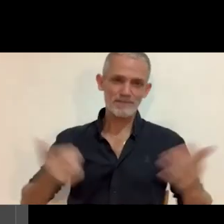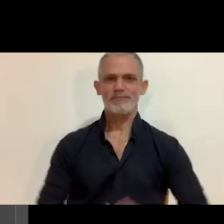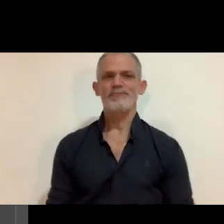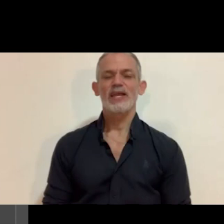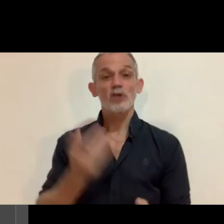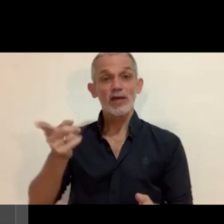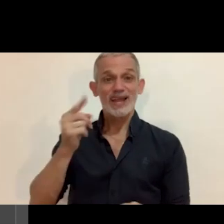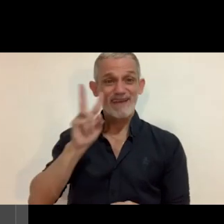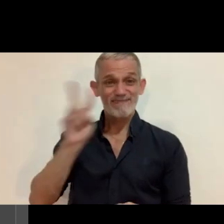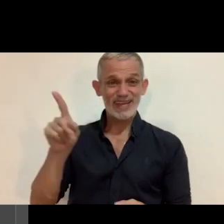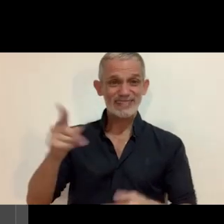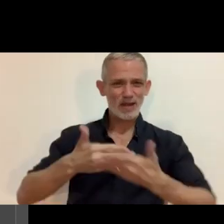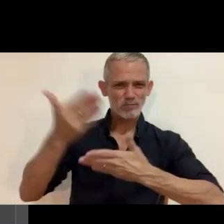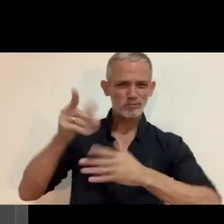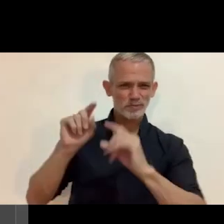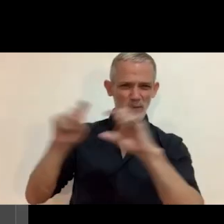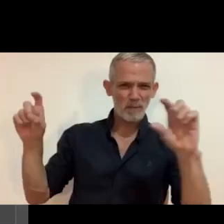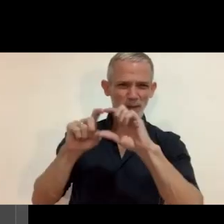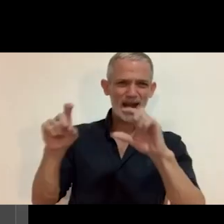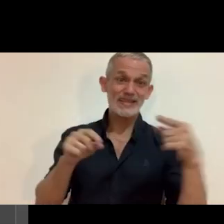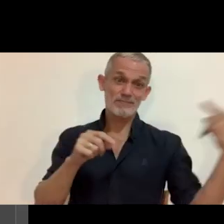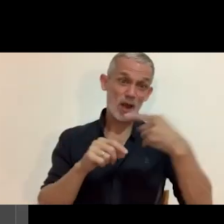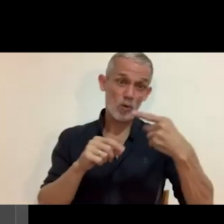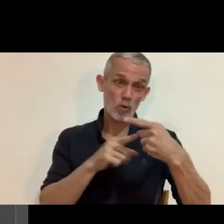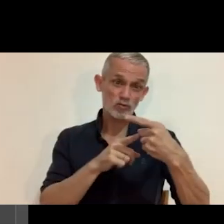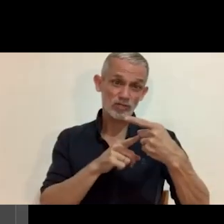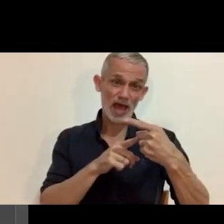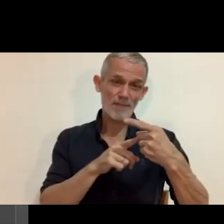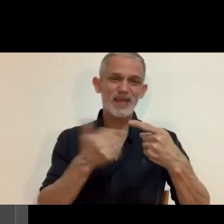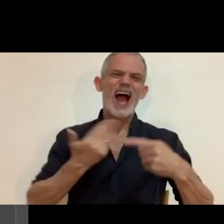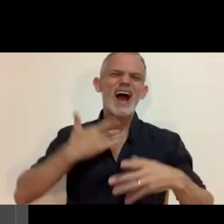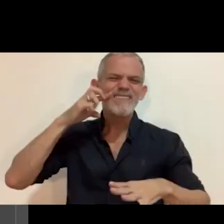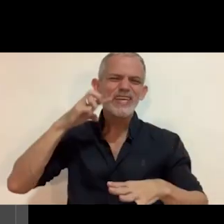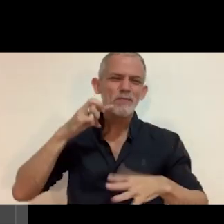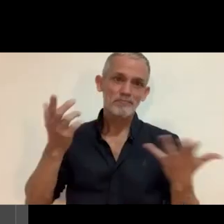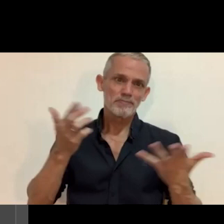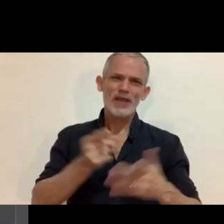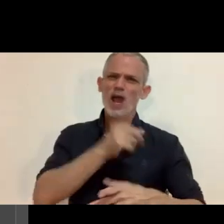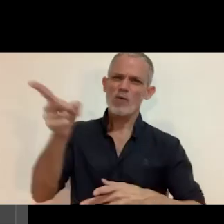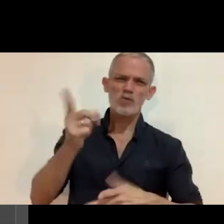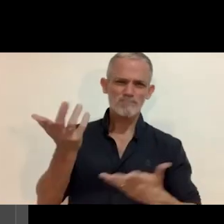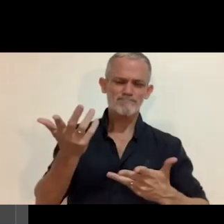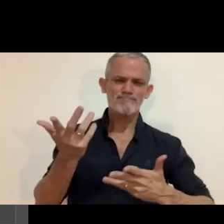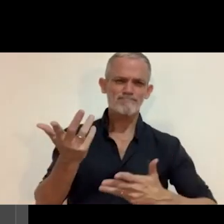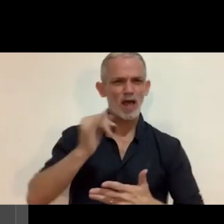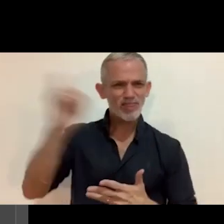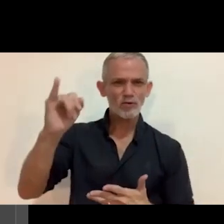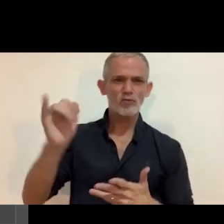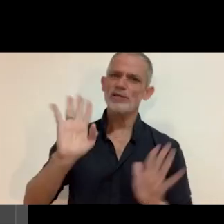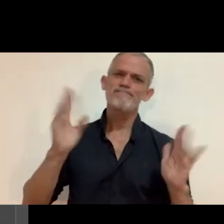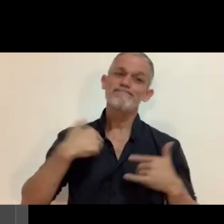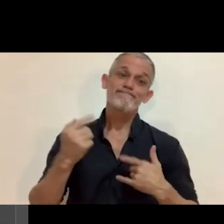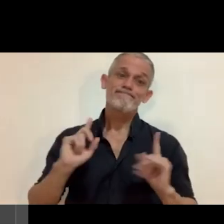entonces acá fíjense, la parte querellante, que es la FIP, que se había constituido en parte querellante, dice: no procede